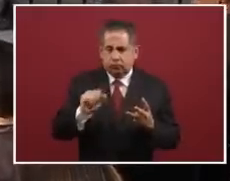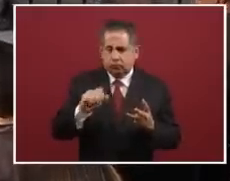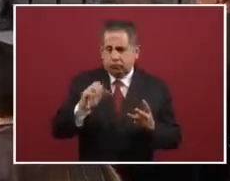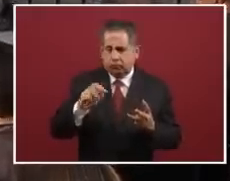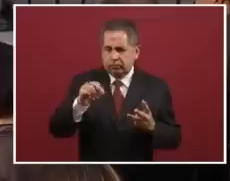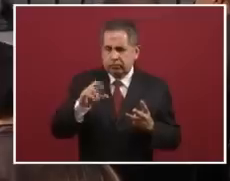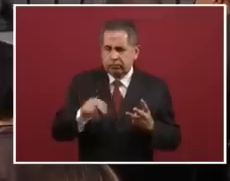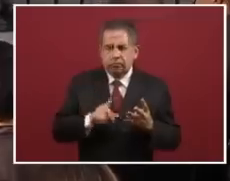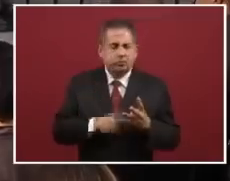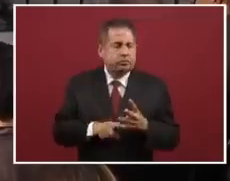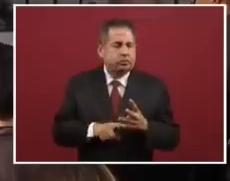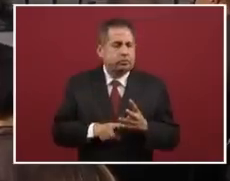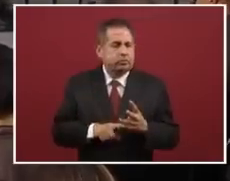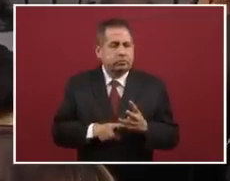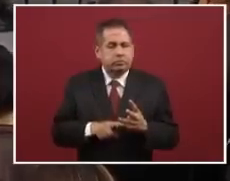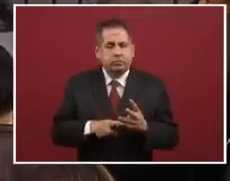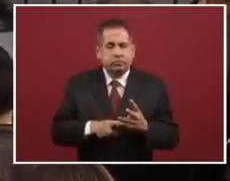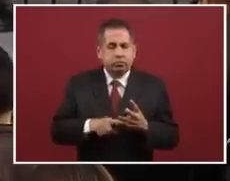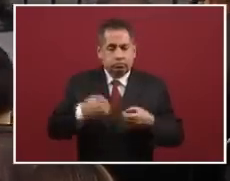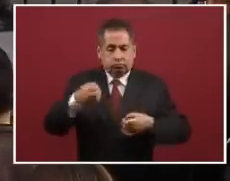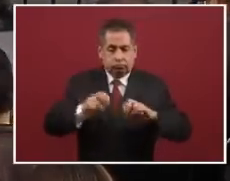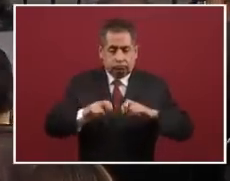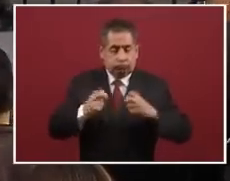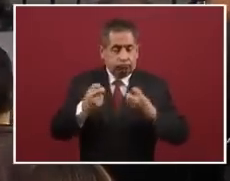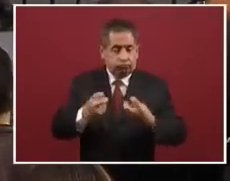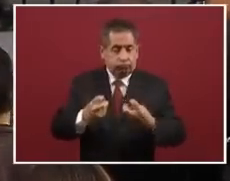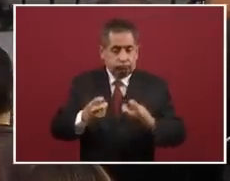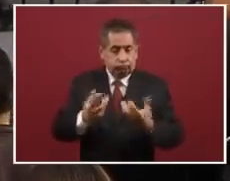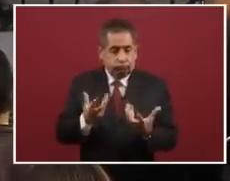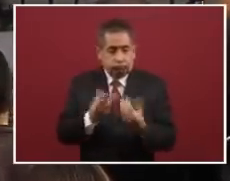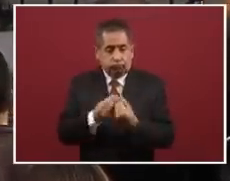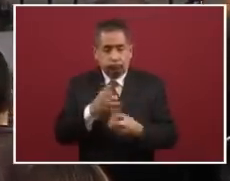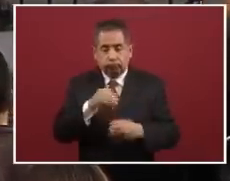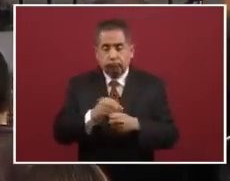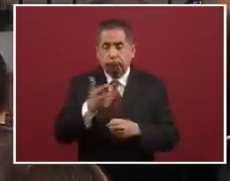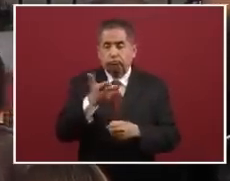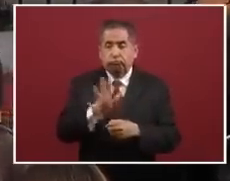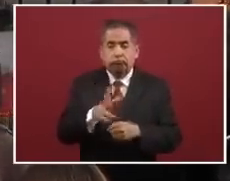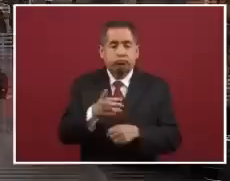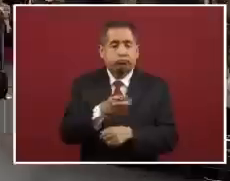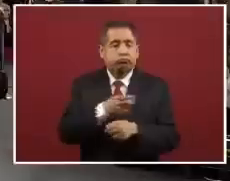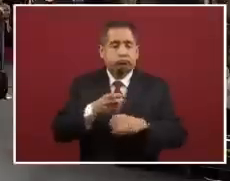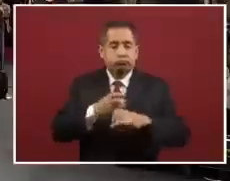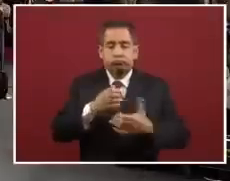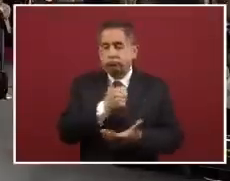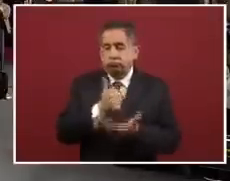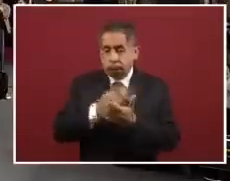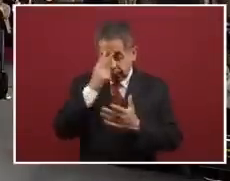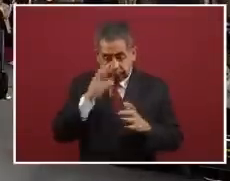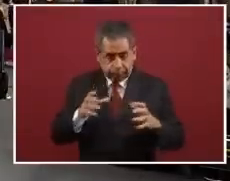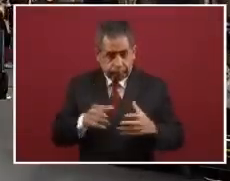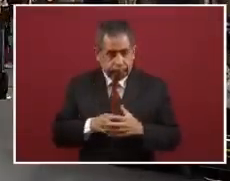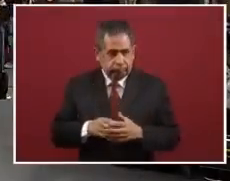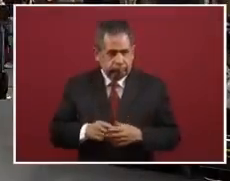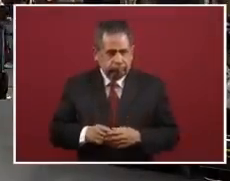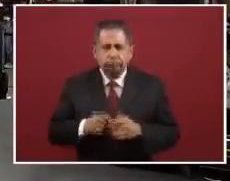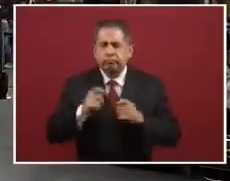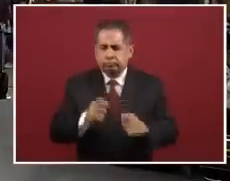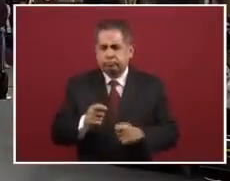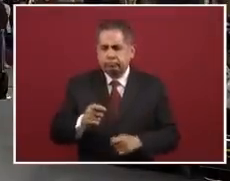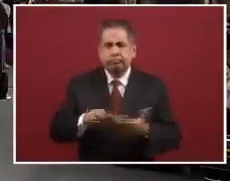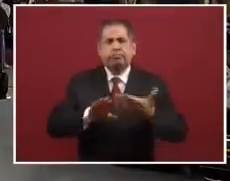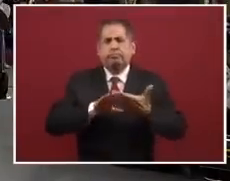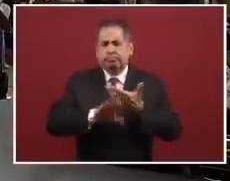Camero Ocampo, magistrados de integrantes del 10º Tribunal Colegiado de la Ciudad de México, otorgaron un amparo para que